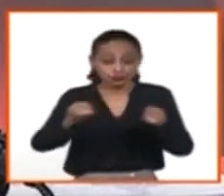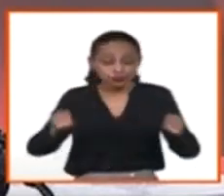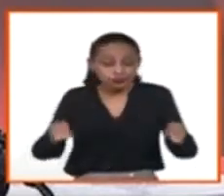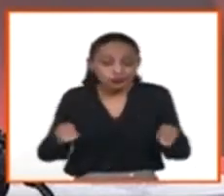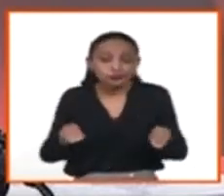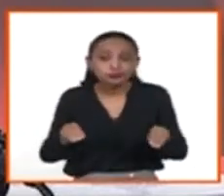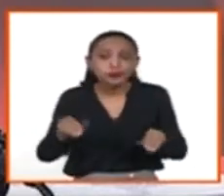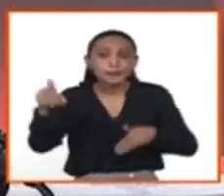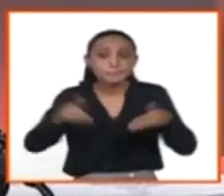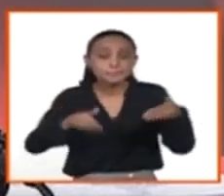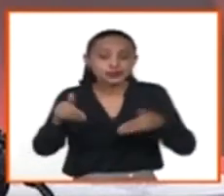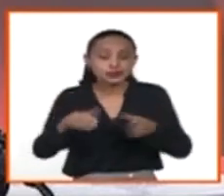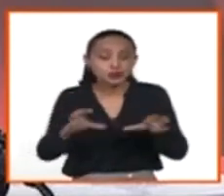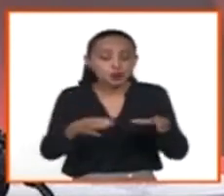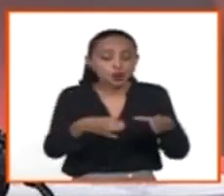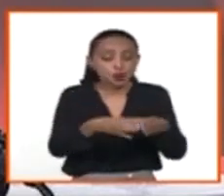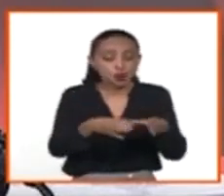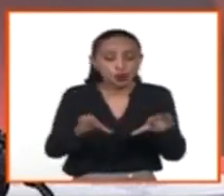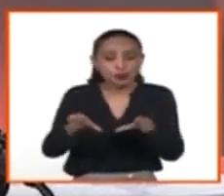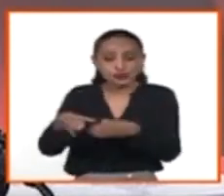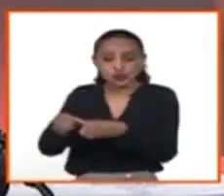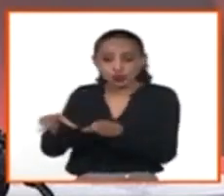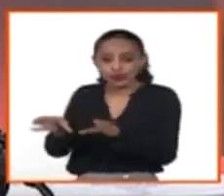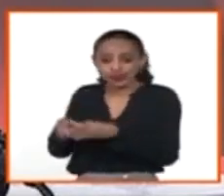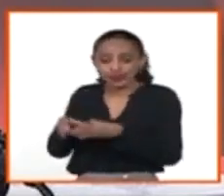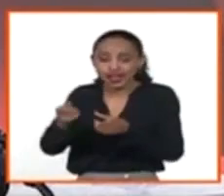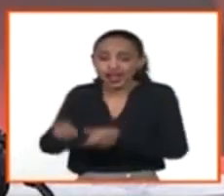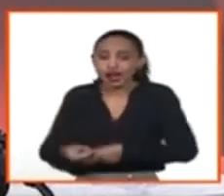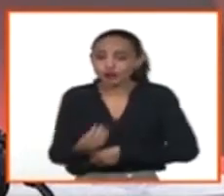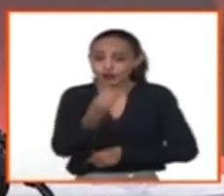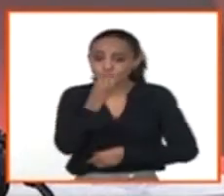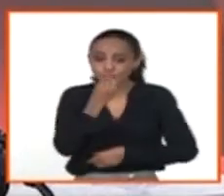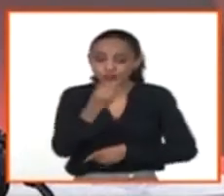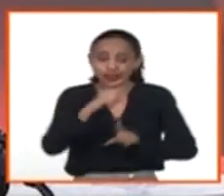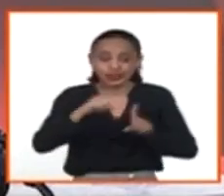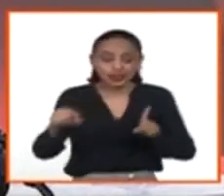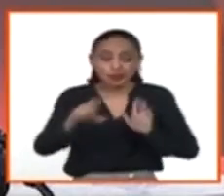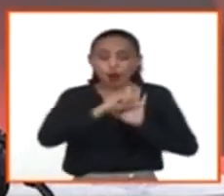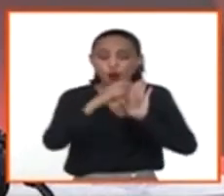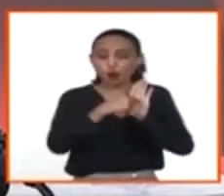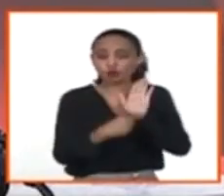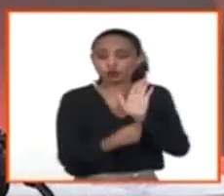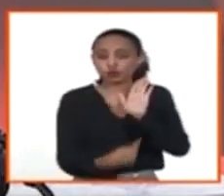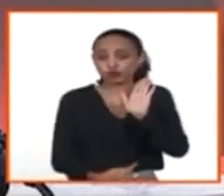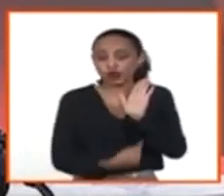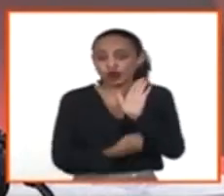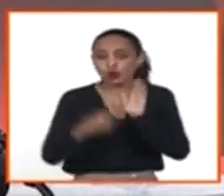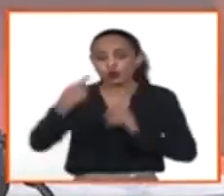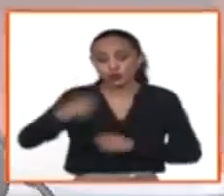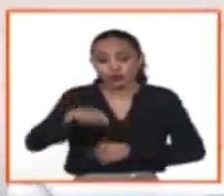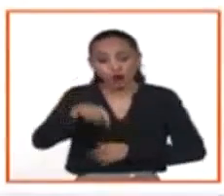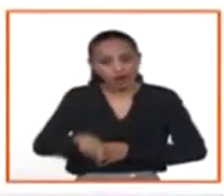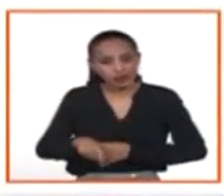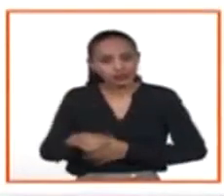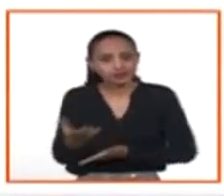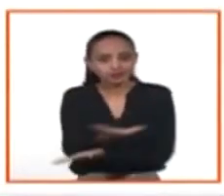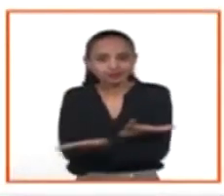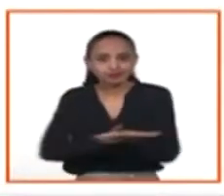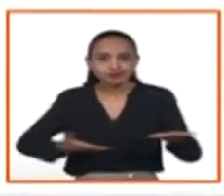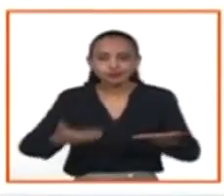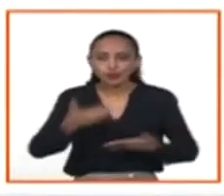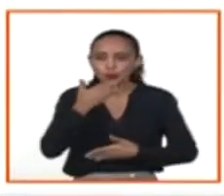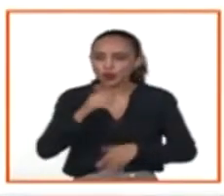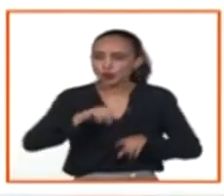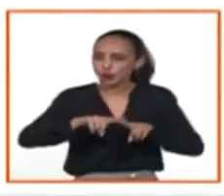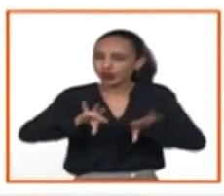por las comisiones agroalimentarias y de asuntos constitucionales y jurídicos. Fue un espacio de intercambio muy, muy bueno porque estuvo todo el equipo